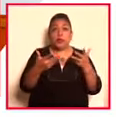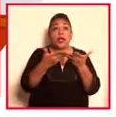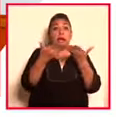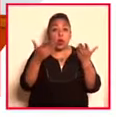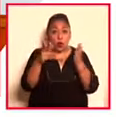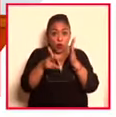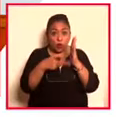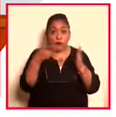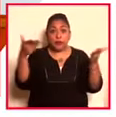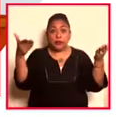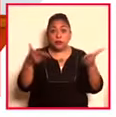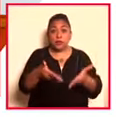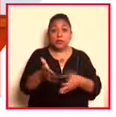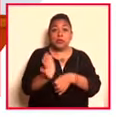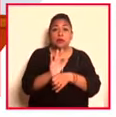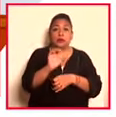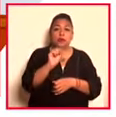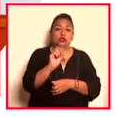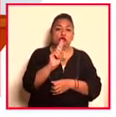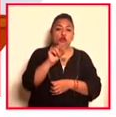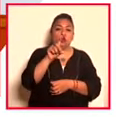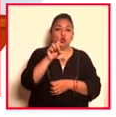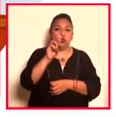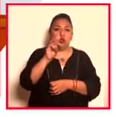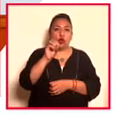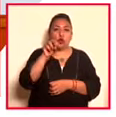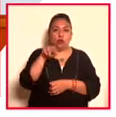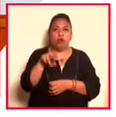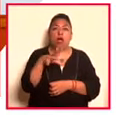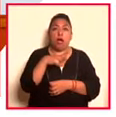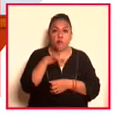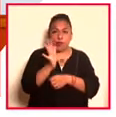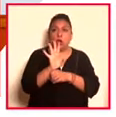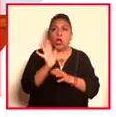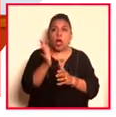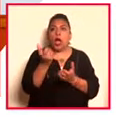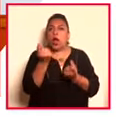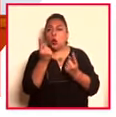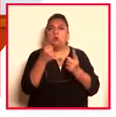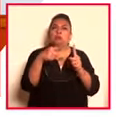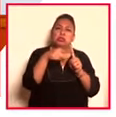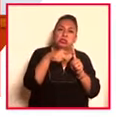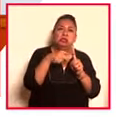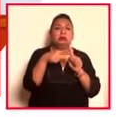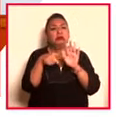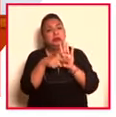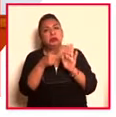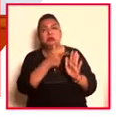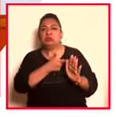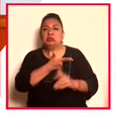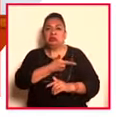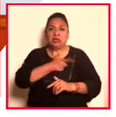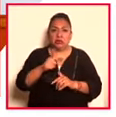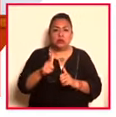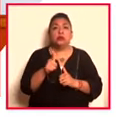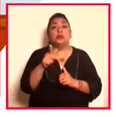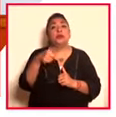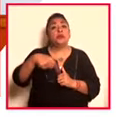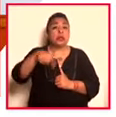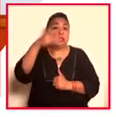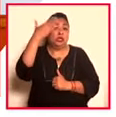para presentar Sundown. El filme ya ha generado reacciones a favor y en contra. Si supieran